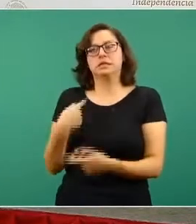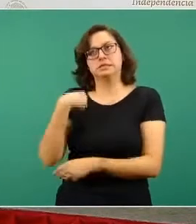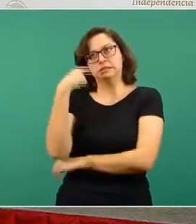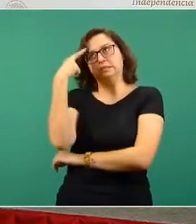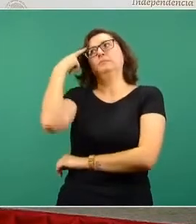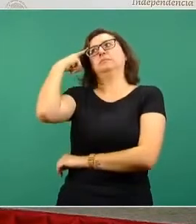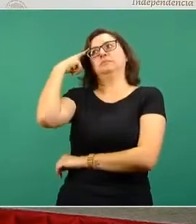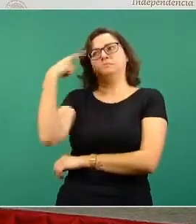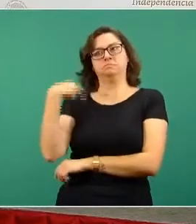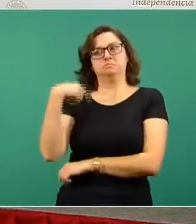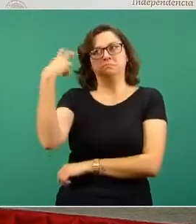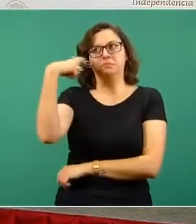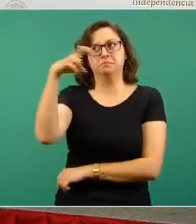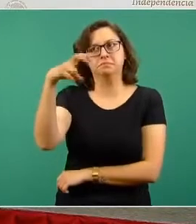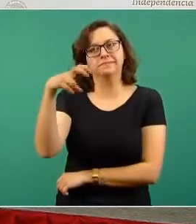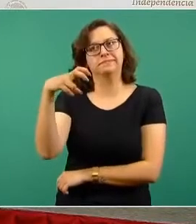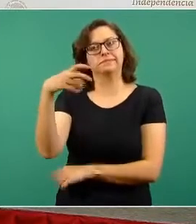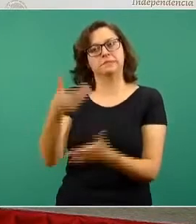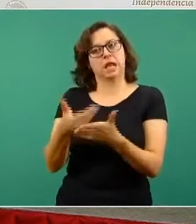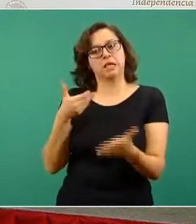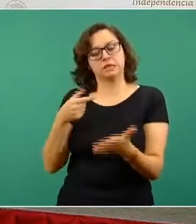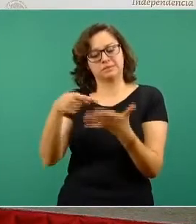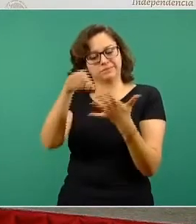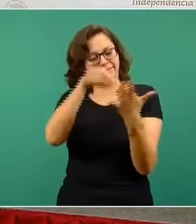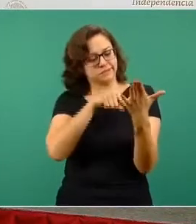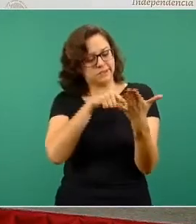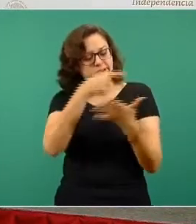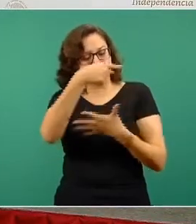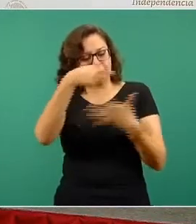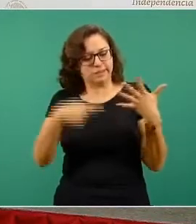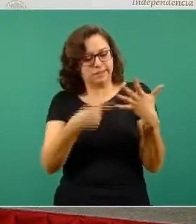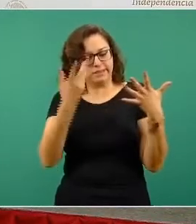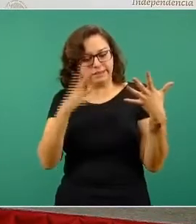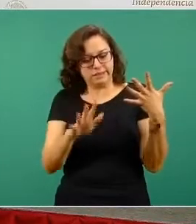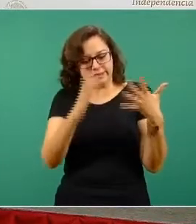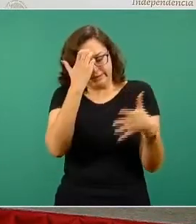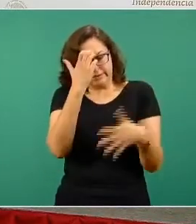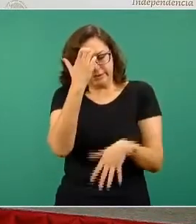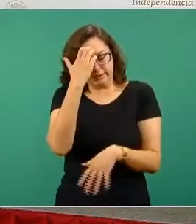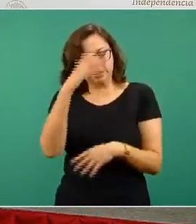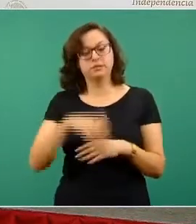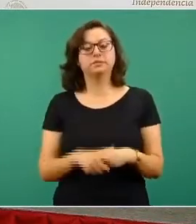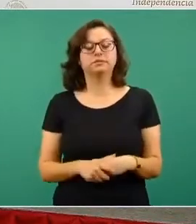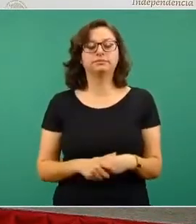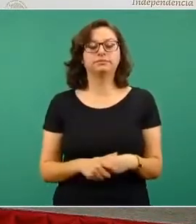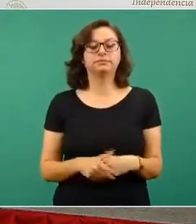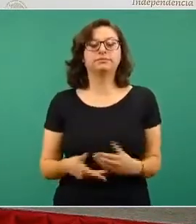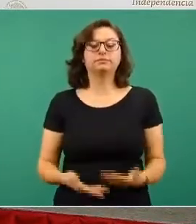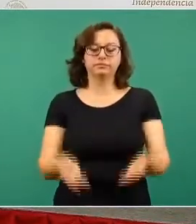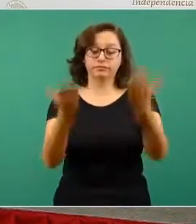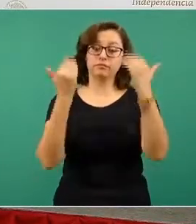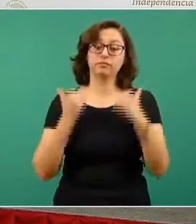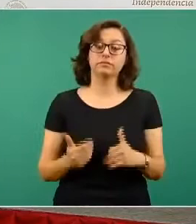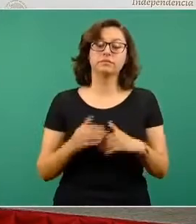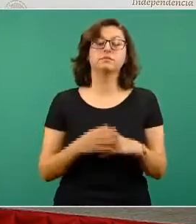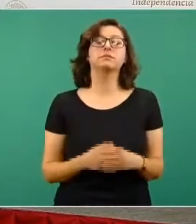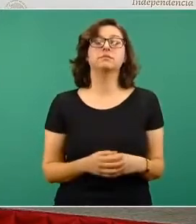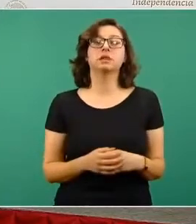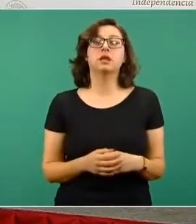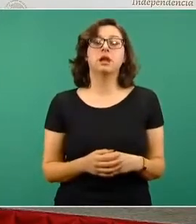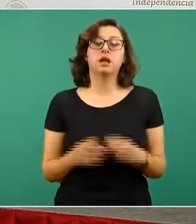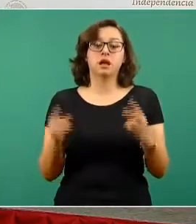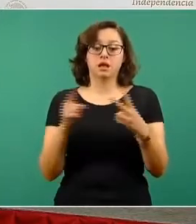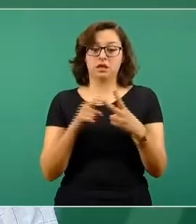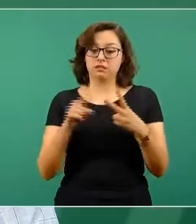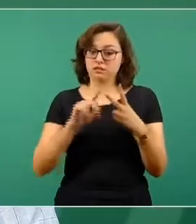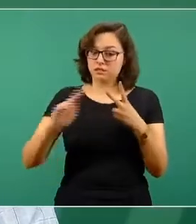práctica y acatar estas recomendaciones. En el tema del control de viajeros, o específicamente en función